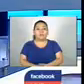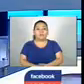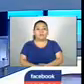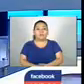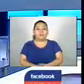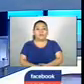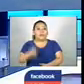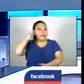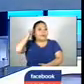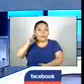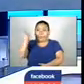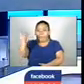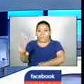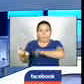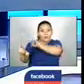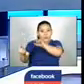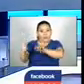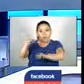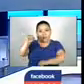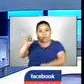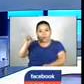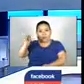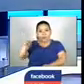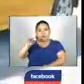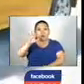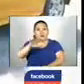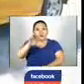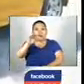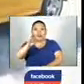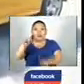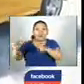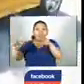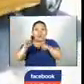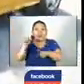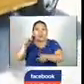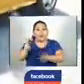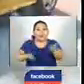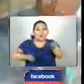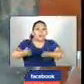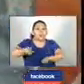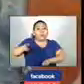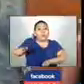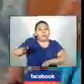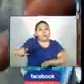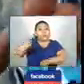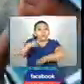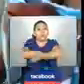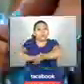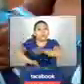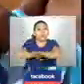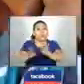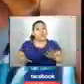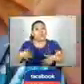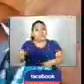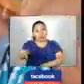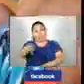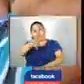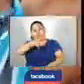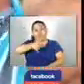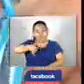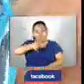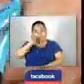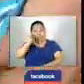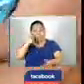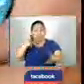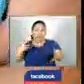Un hombre identificado como Juan Jorge Martínez, de 50 años, conductor de un taxi, fue detenido por manejar en estado de ebriedad y ocasionar